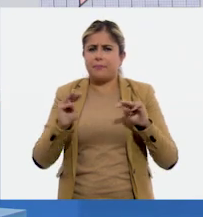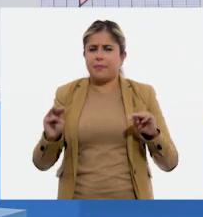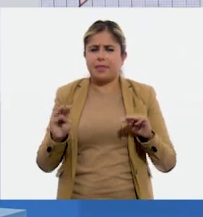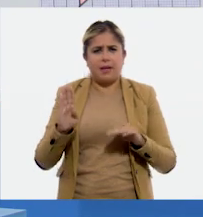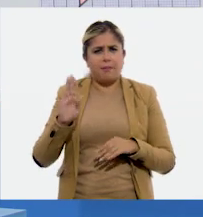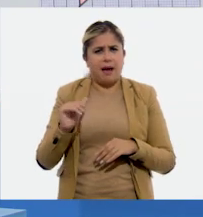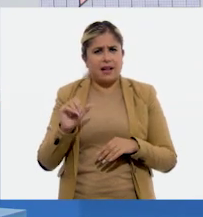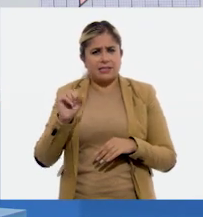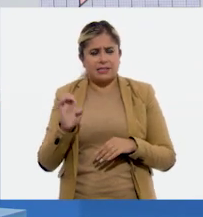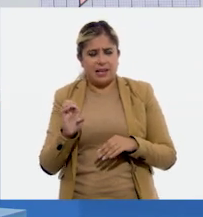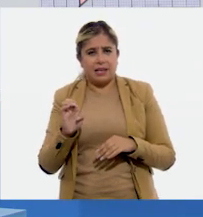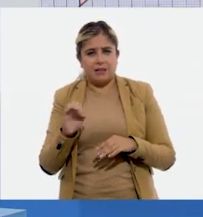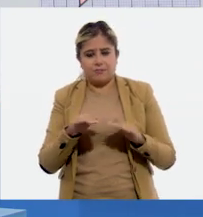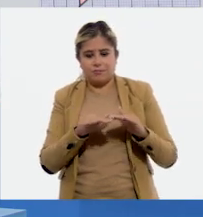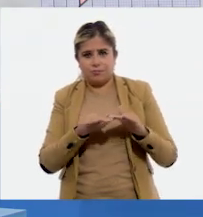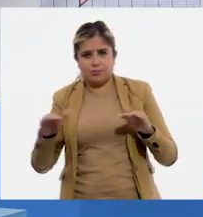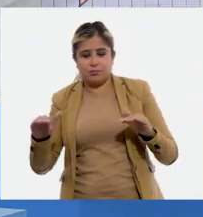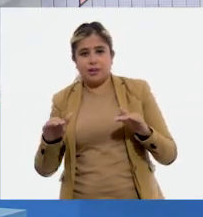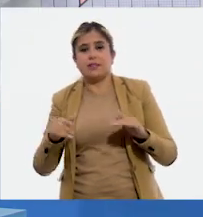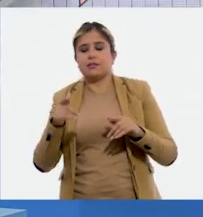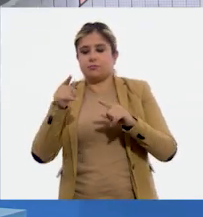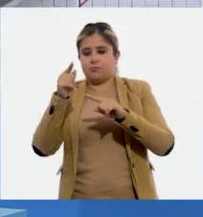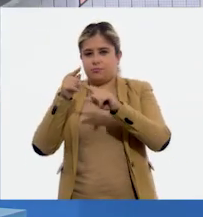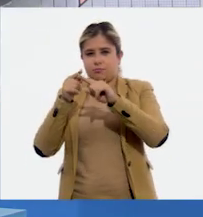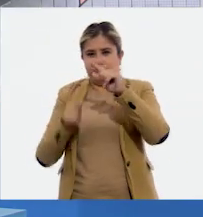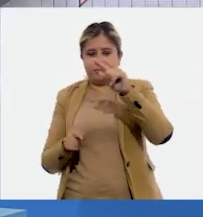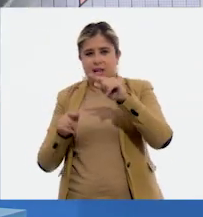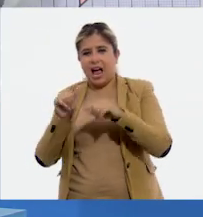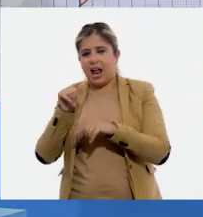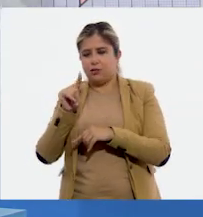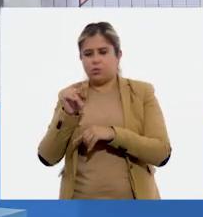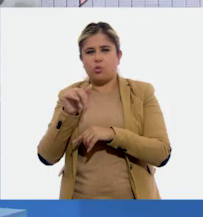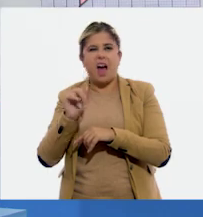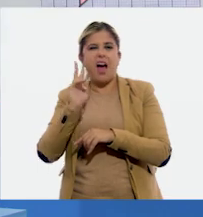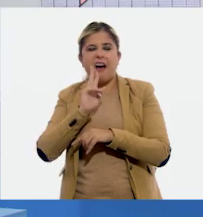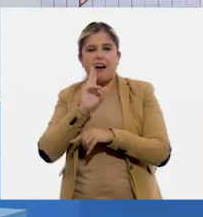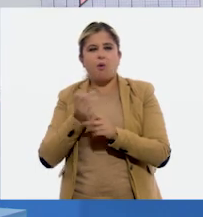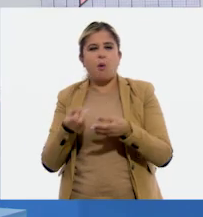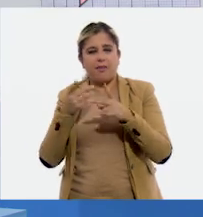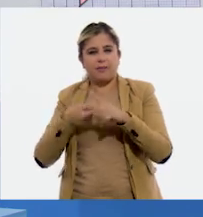base y la altura de este terreno llamado B?